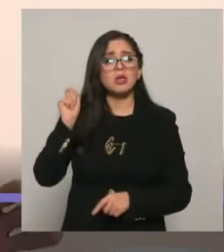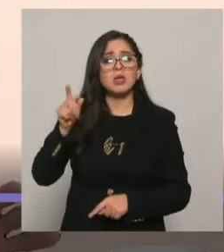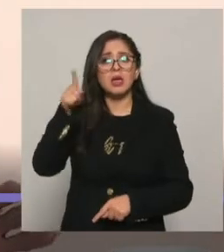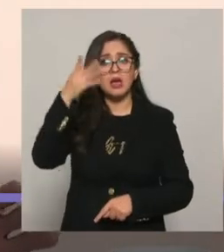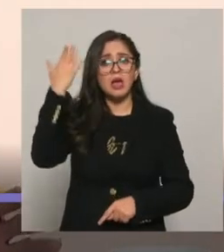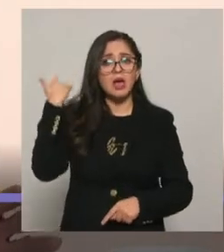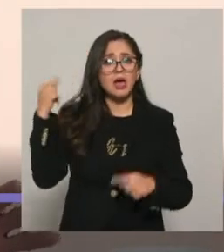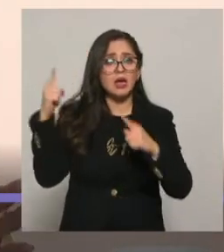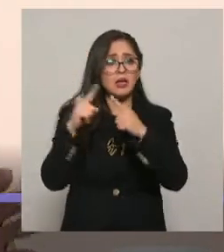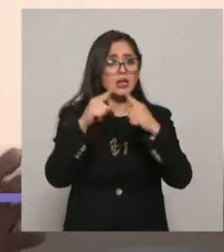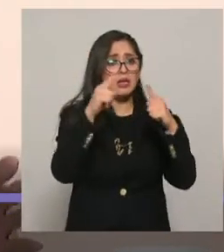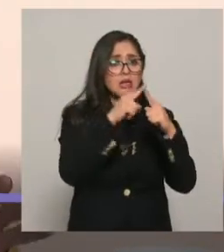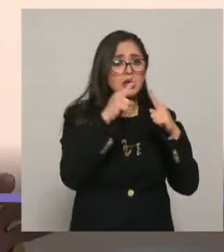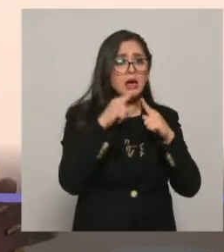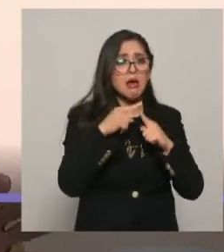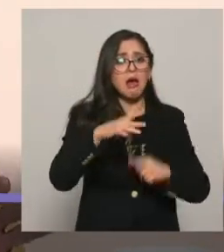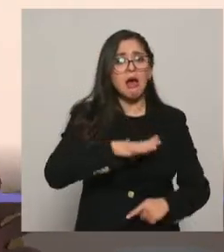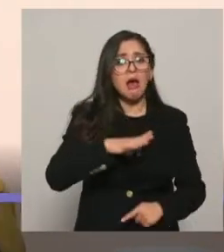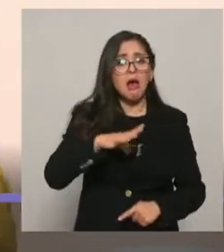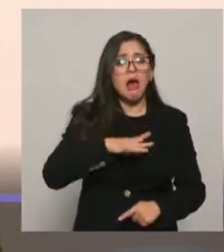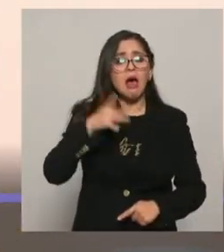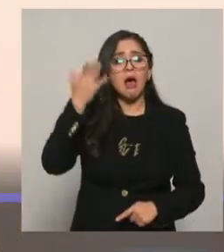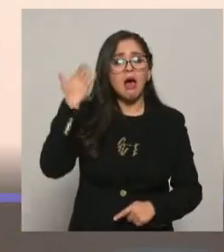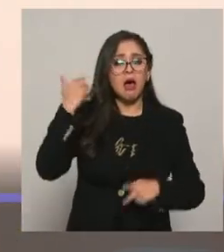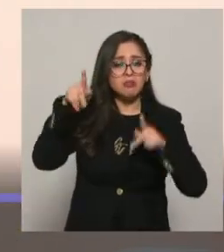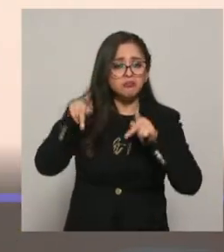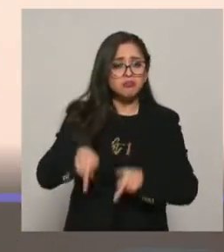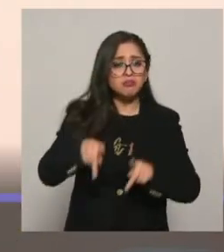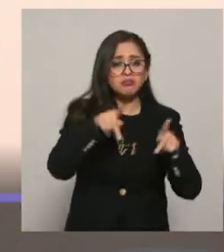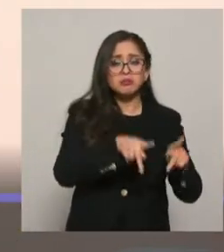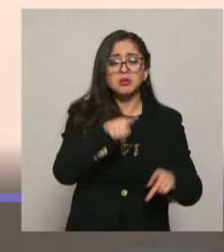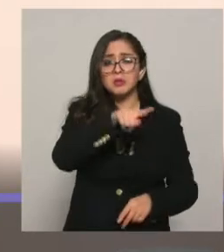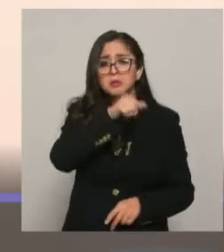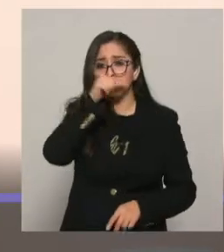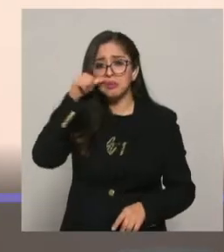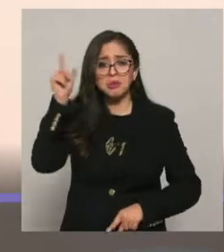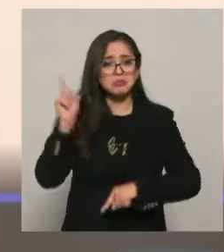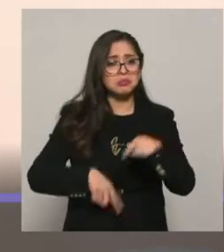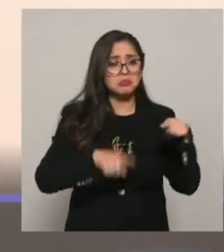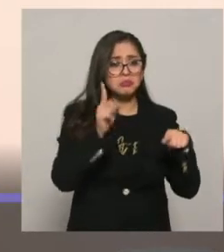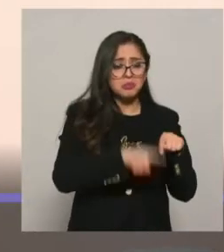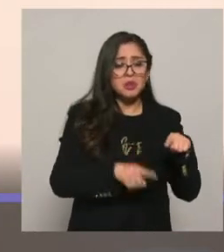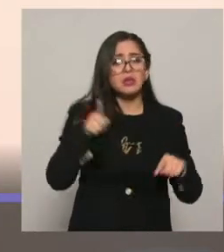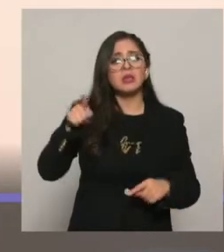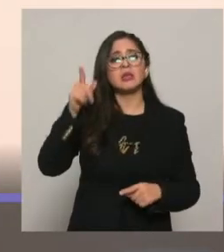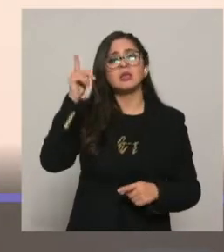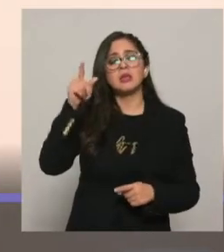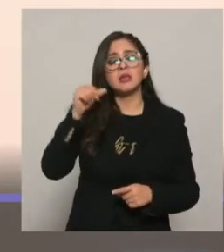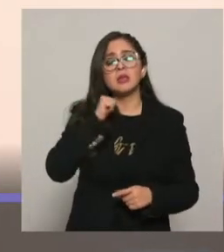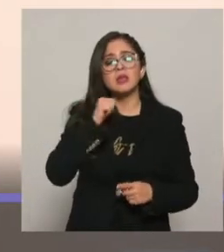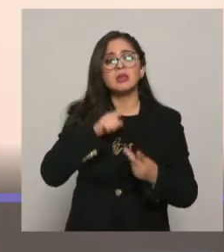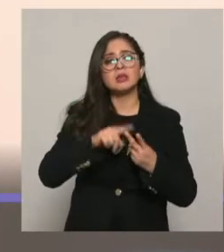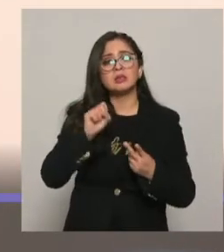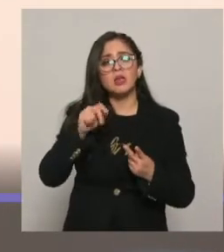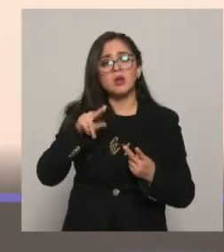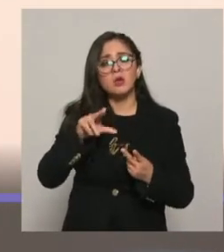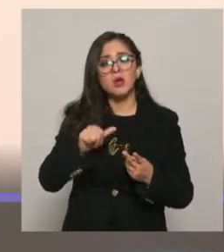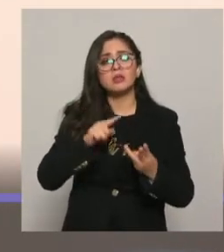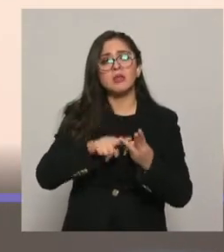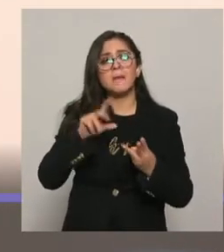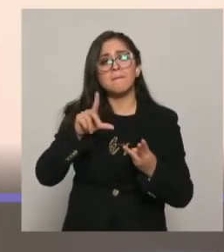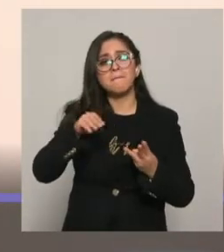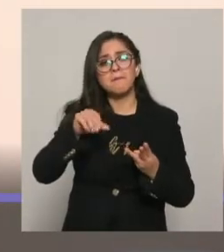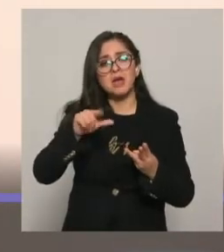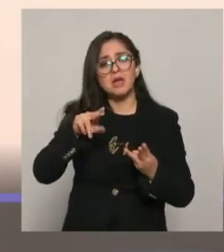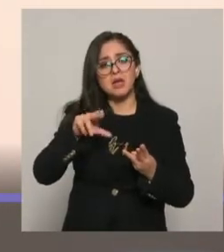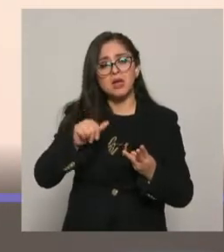en todas las iglesias casi había. En Azcapotzalco, en San Lucas Atenco, en Santa María Maninalco,